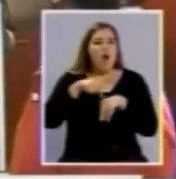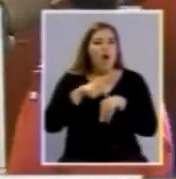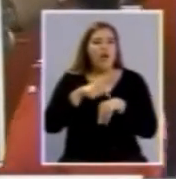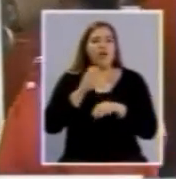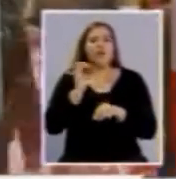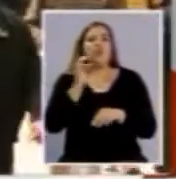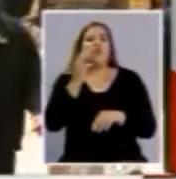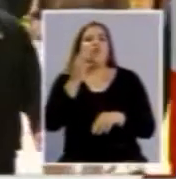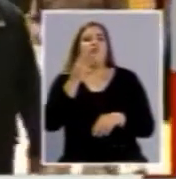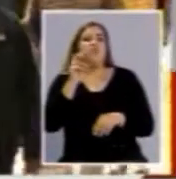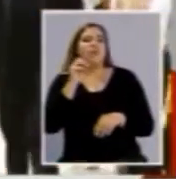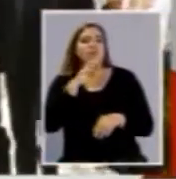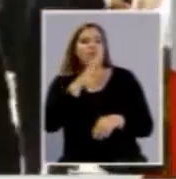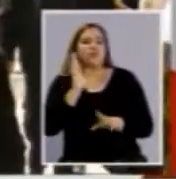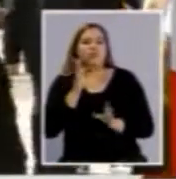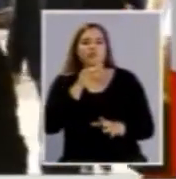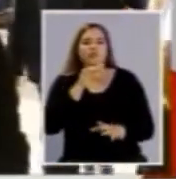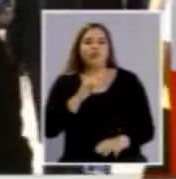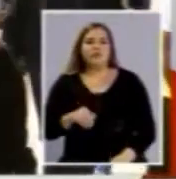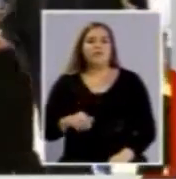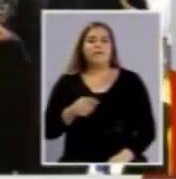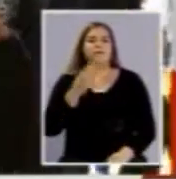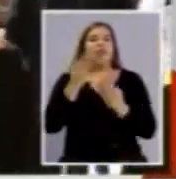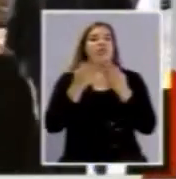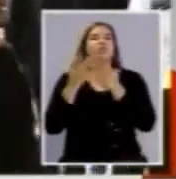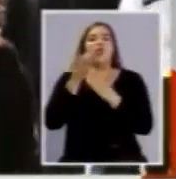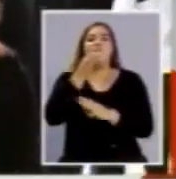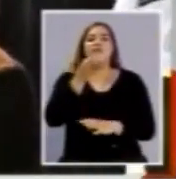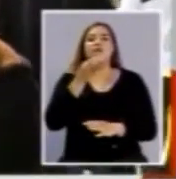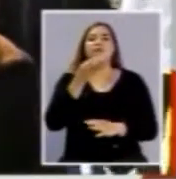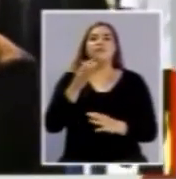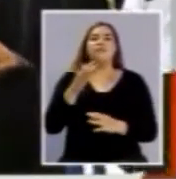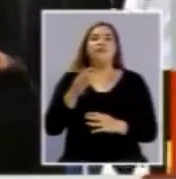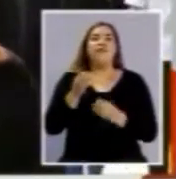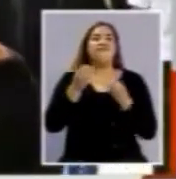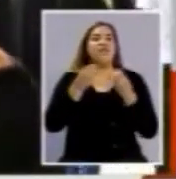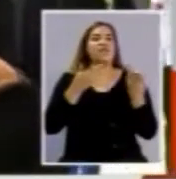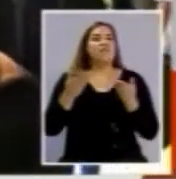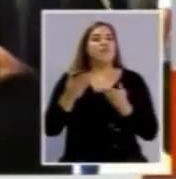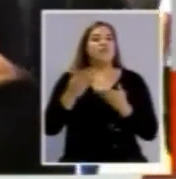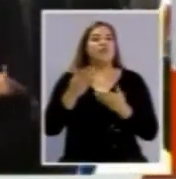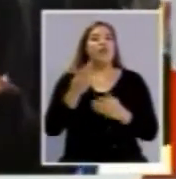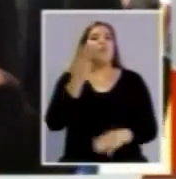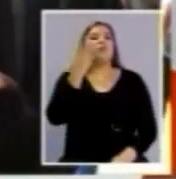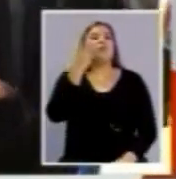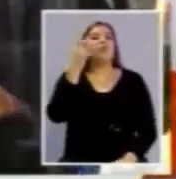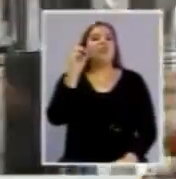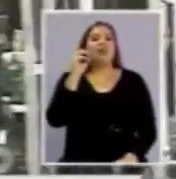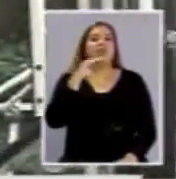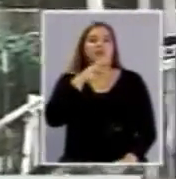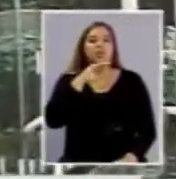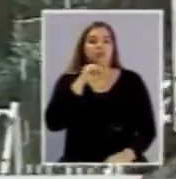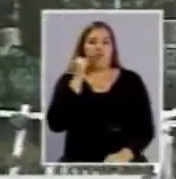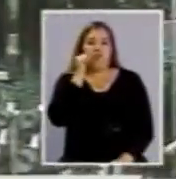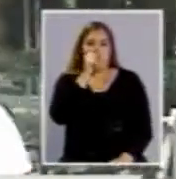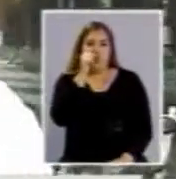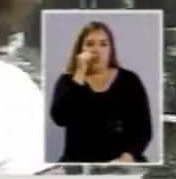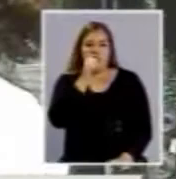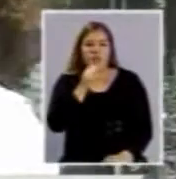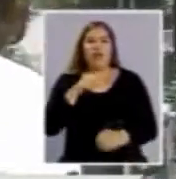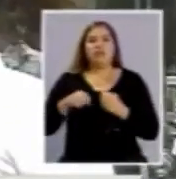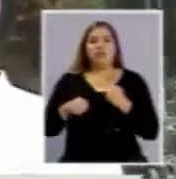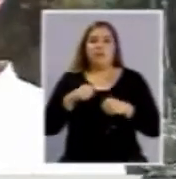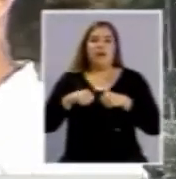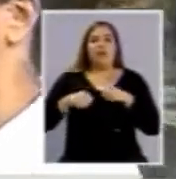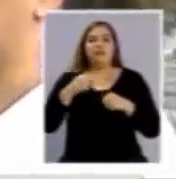paso rápido? El estudio fundamentalmente hablaba que ya empezamos a obtener beneficios importantes con 30 minutos diarios. Yeah. 30